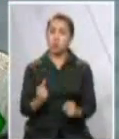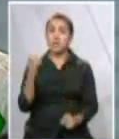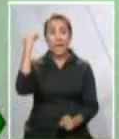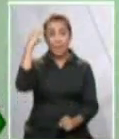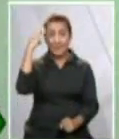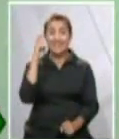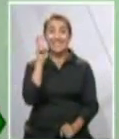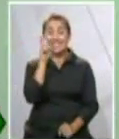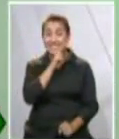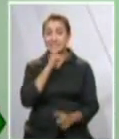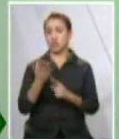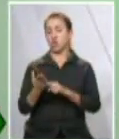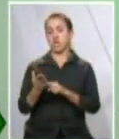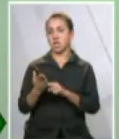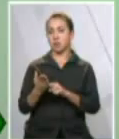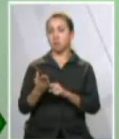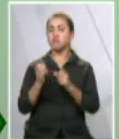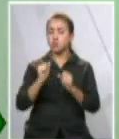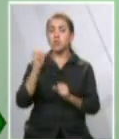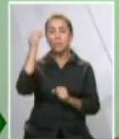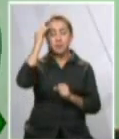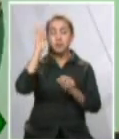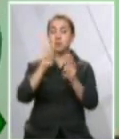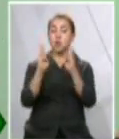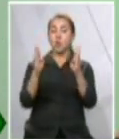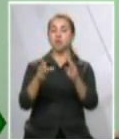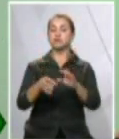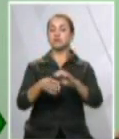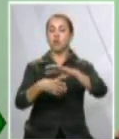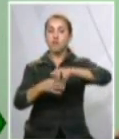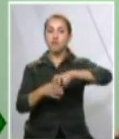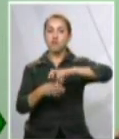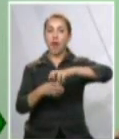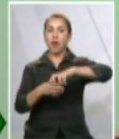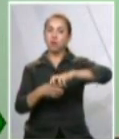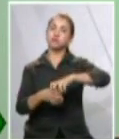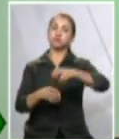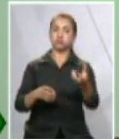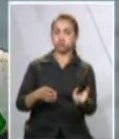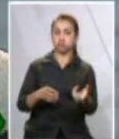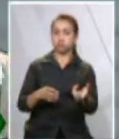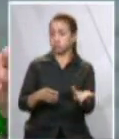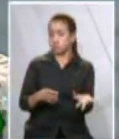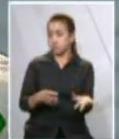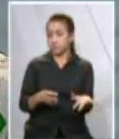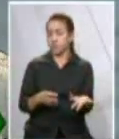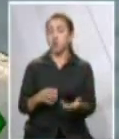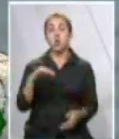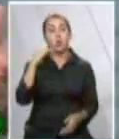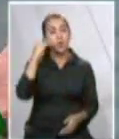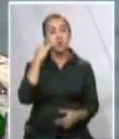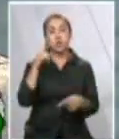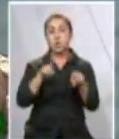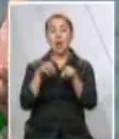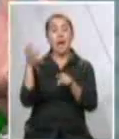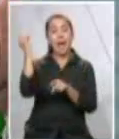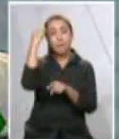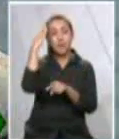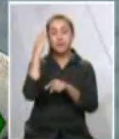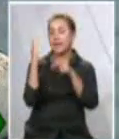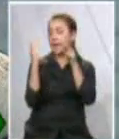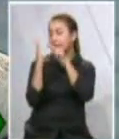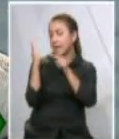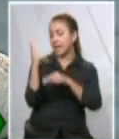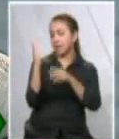tecnología, puede aprender sin esa tecnología, puede abrir un frasco sin esa tecnología. O puede, un niño aprende igual leyendo en papel